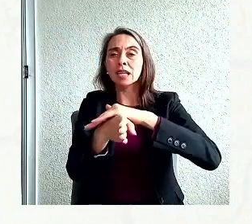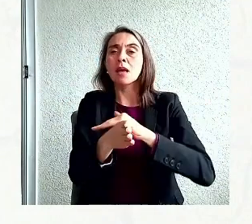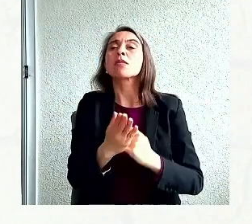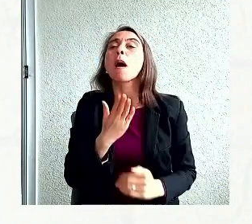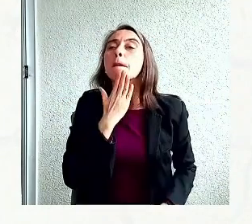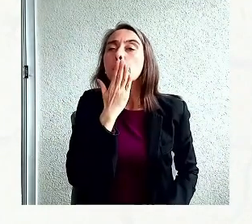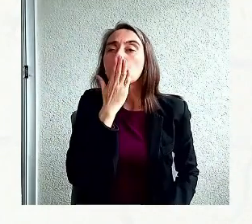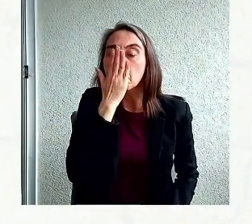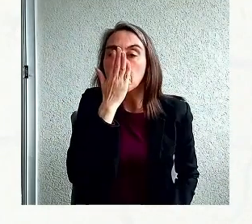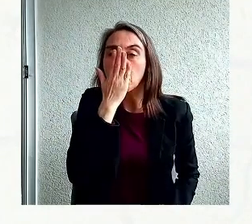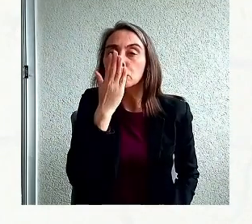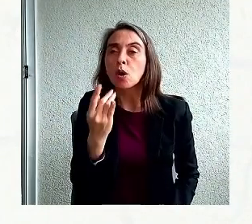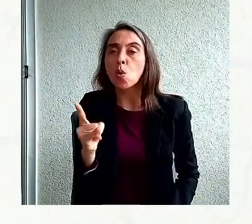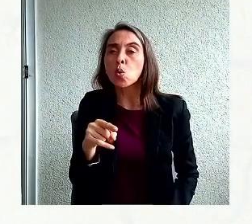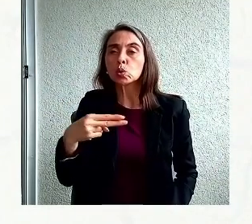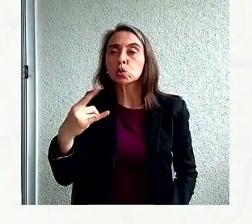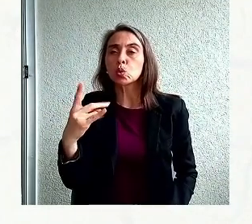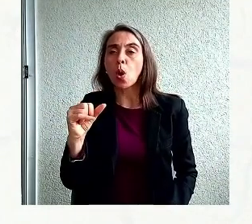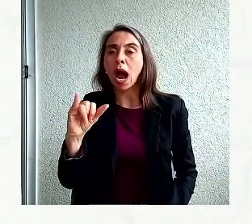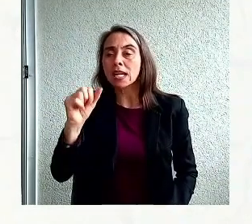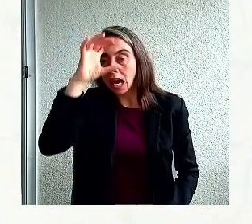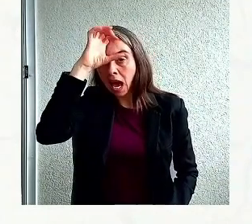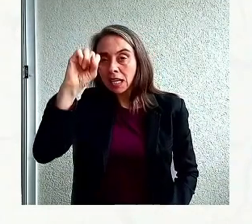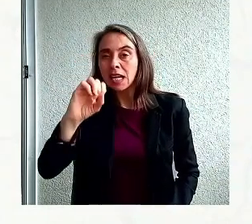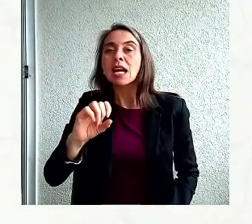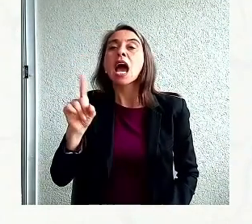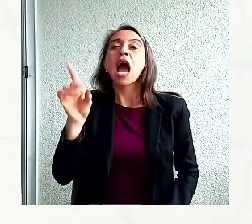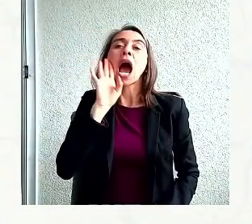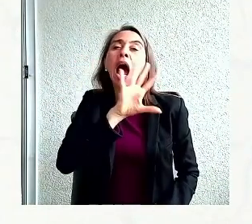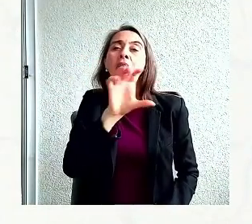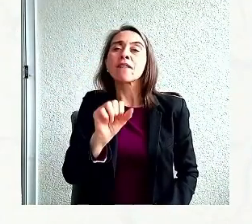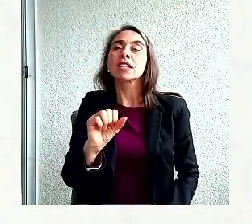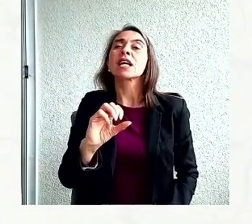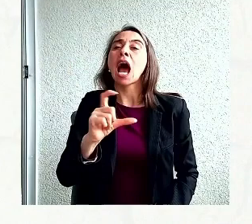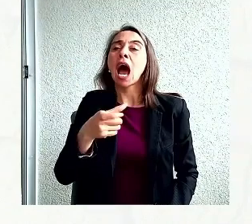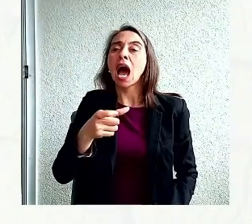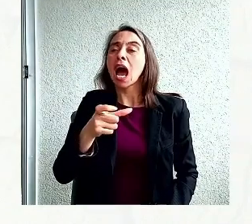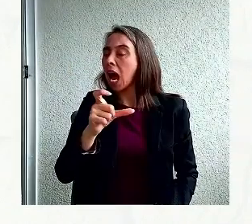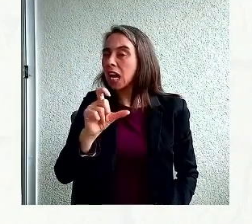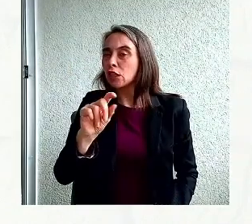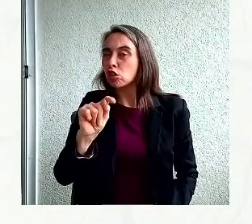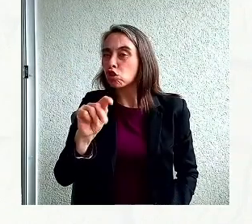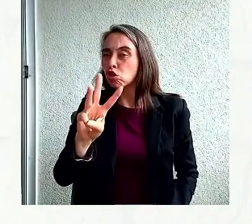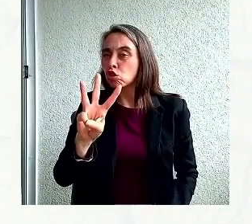está en Australia, Hobart, está en Nueva Zelanda,